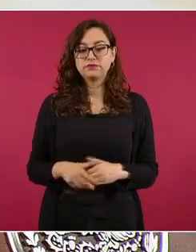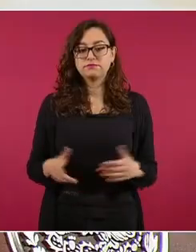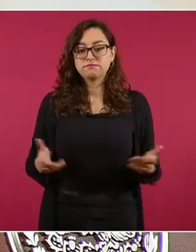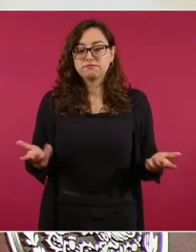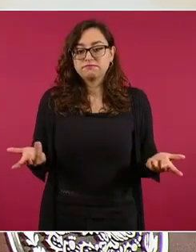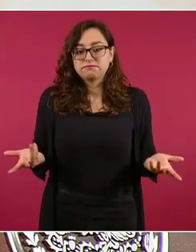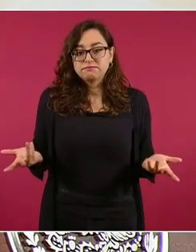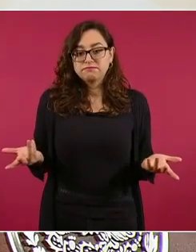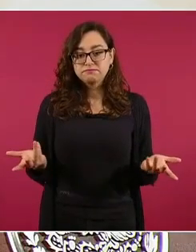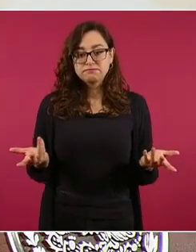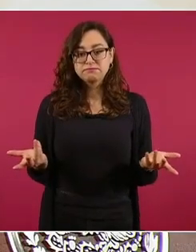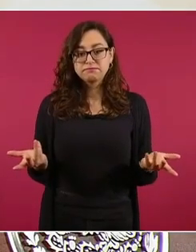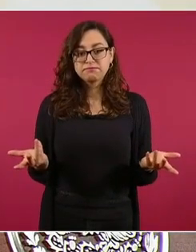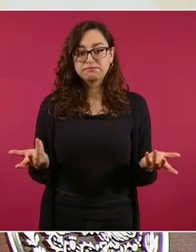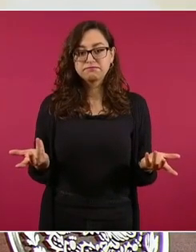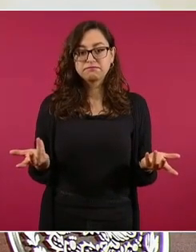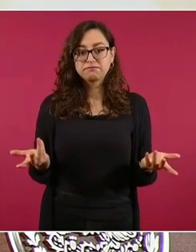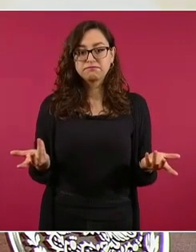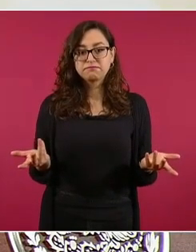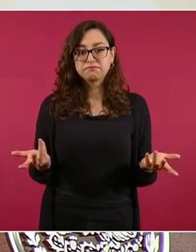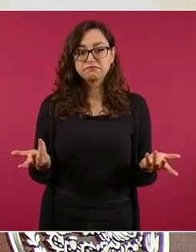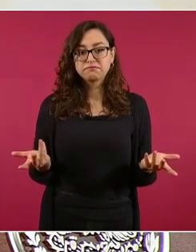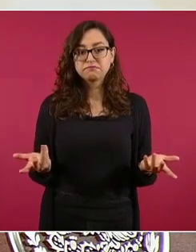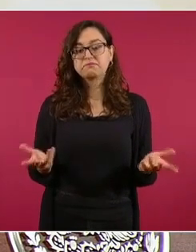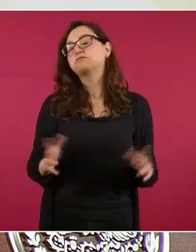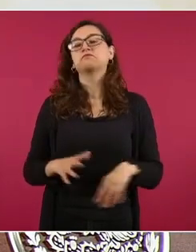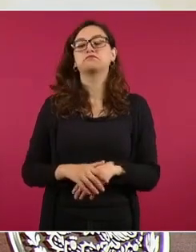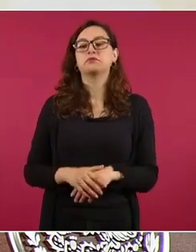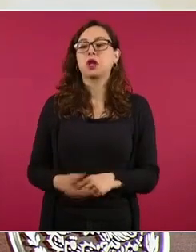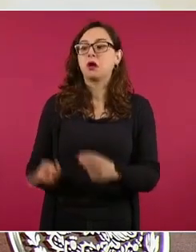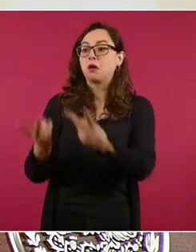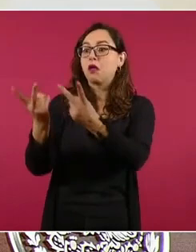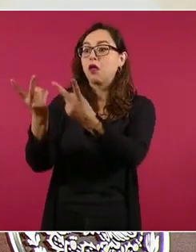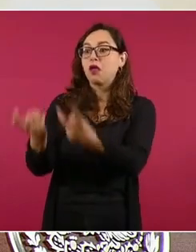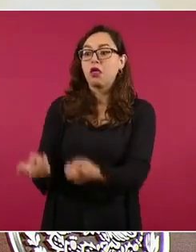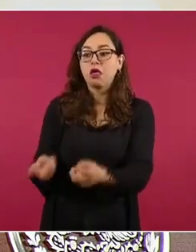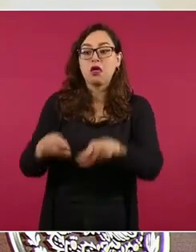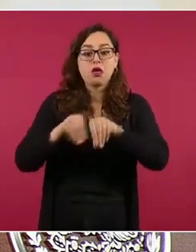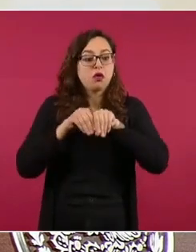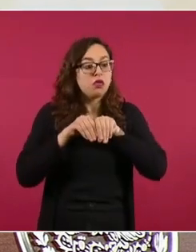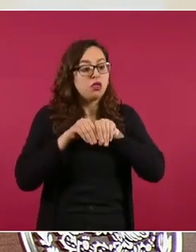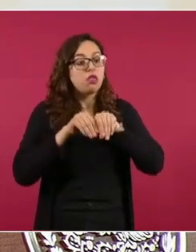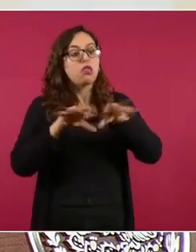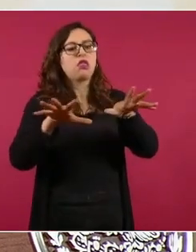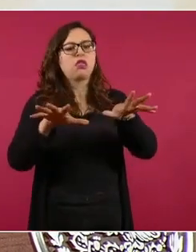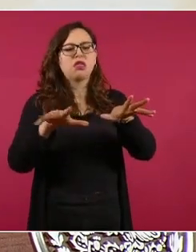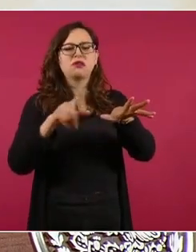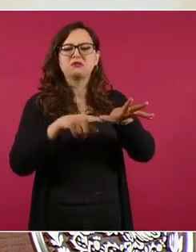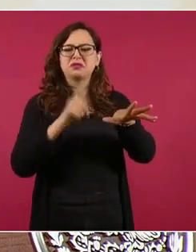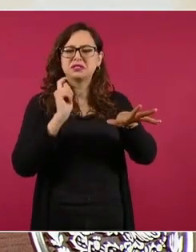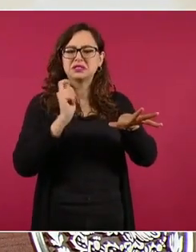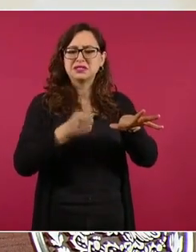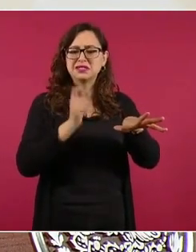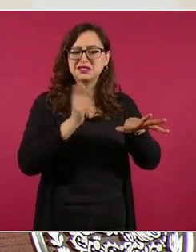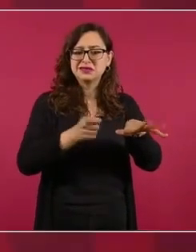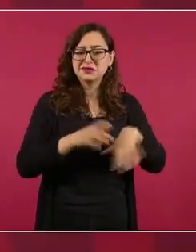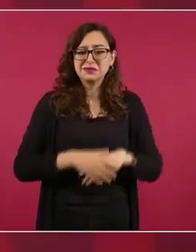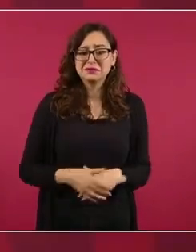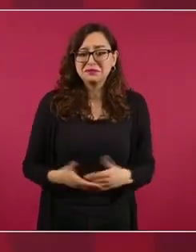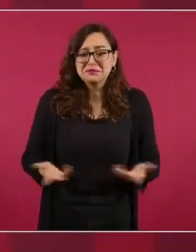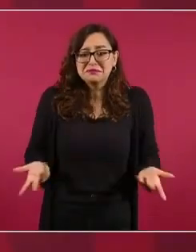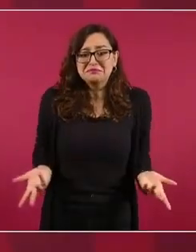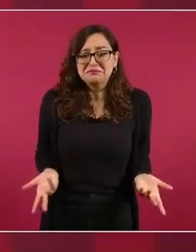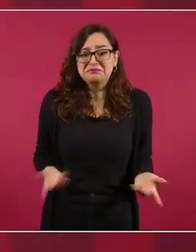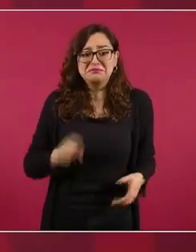Ahora, ¿qué es lo que dan a conocer? Pues lo que es de dominio